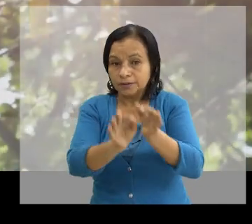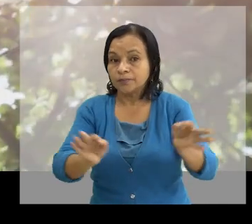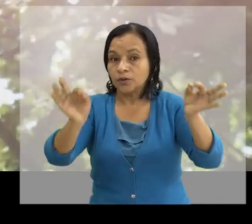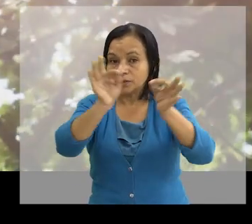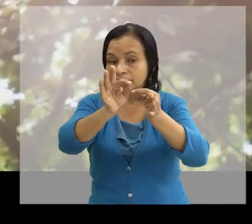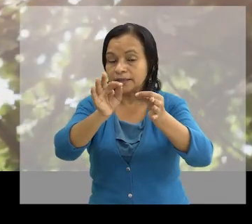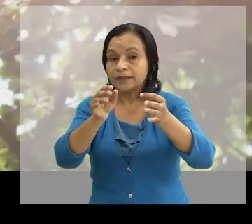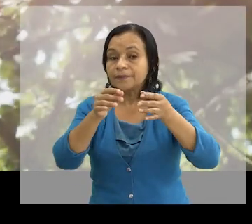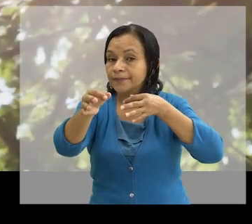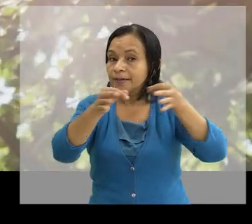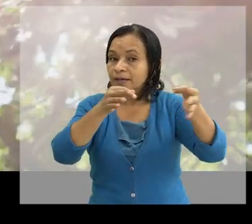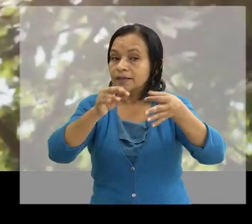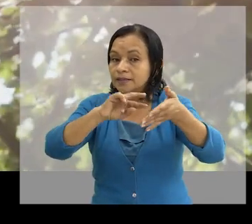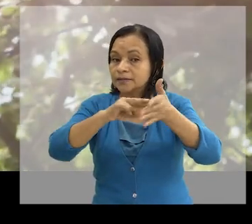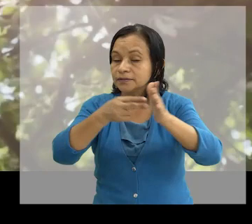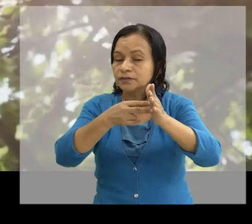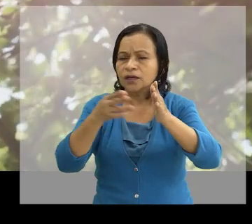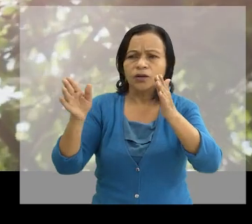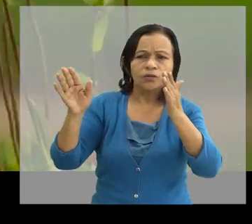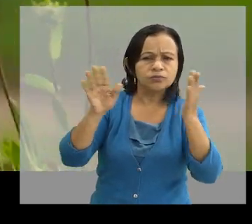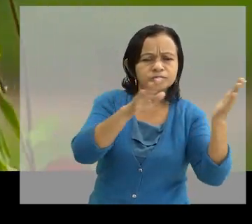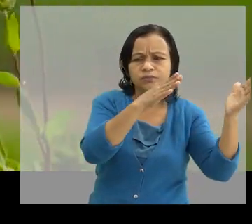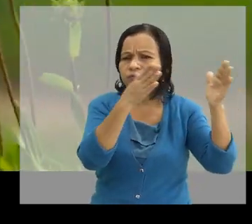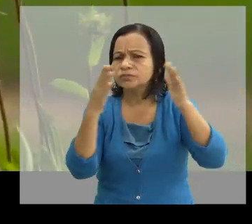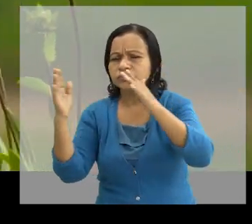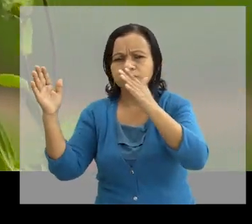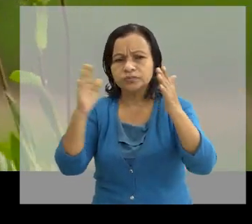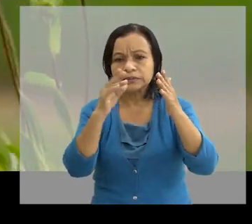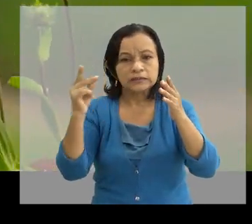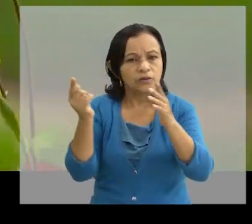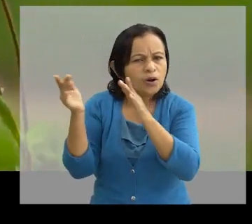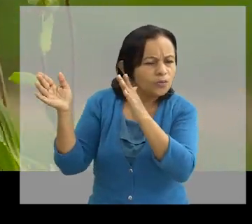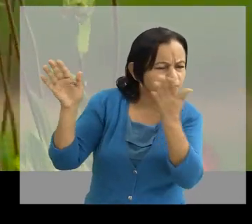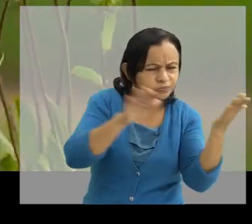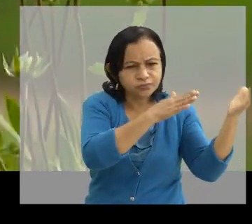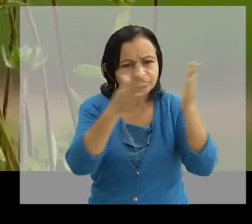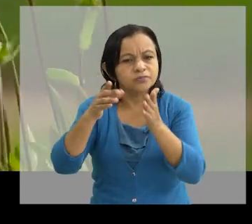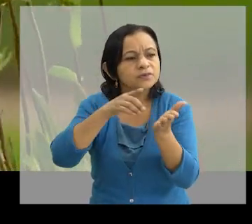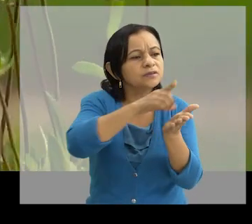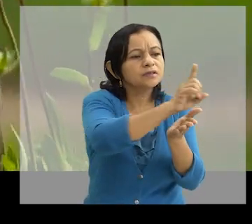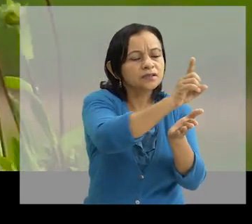relevancia para especificar las condiciones del viento Hablamos de la velocidad y la dirección